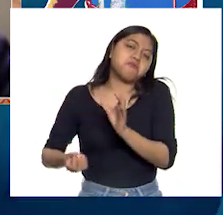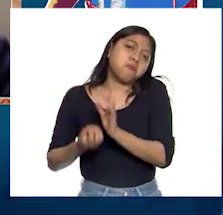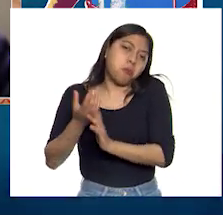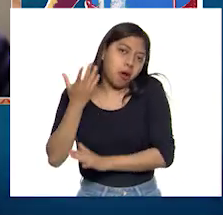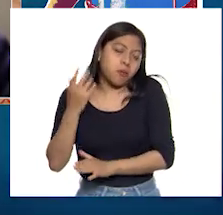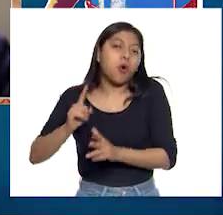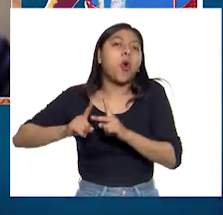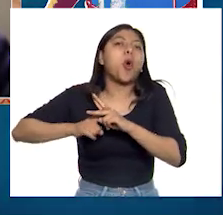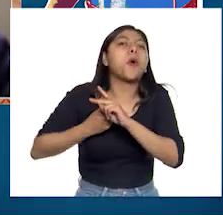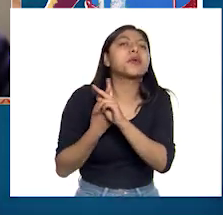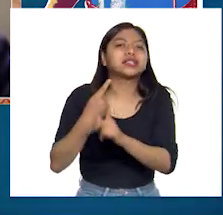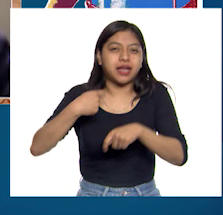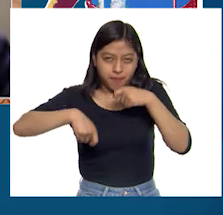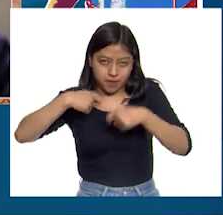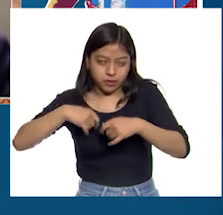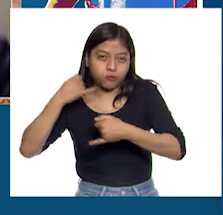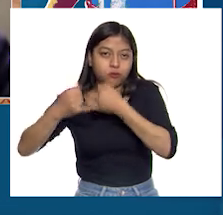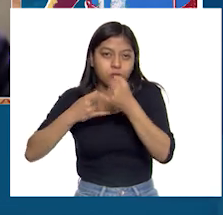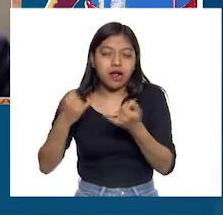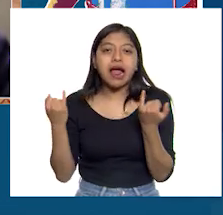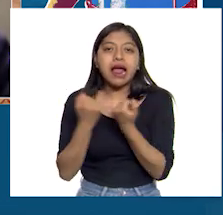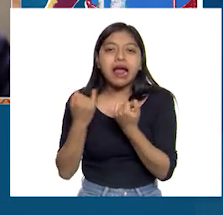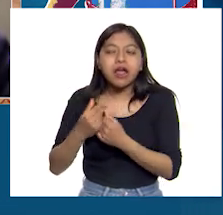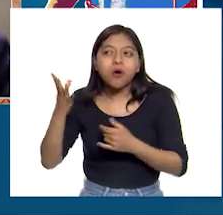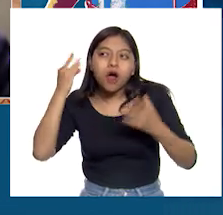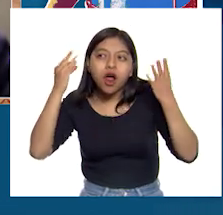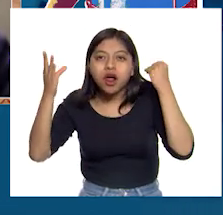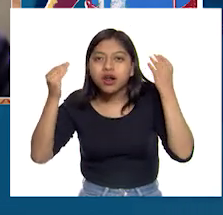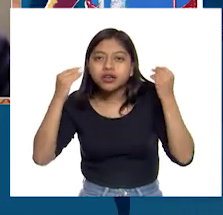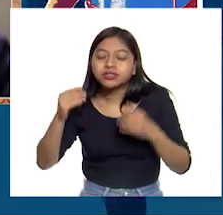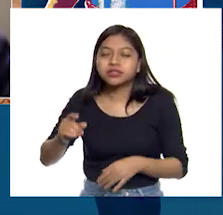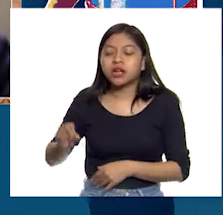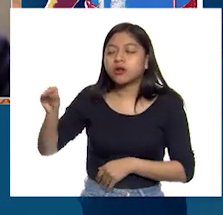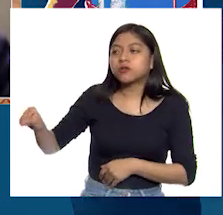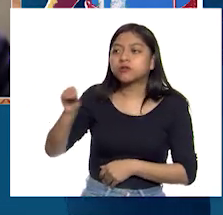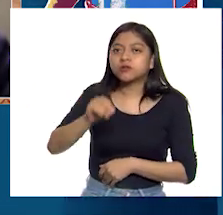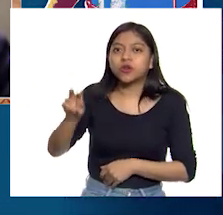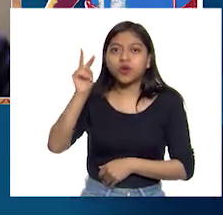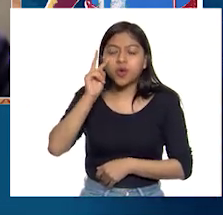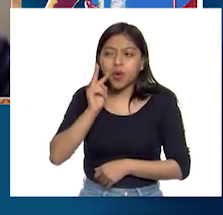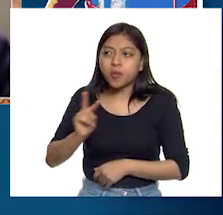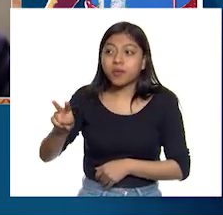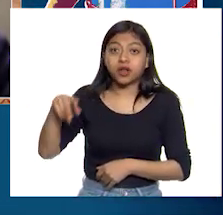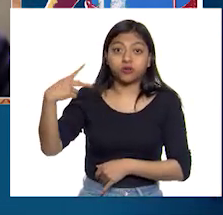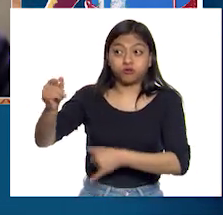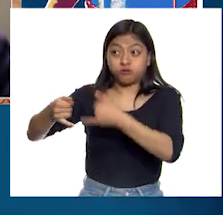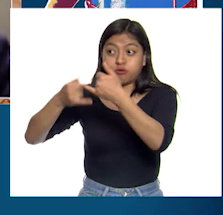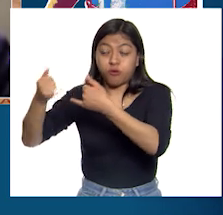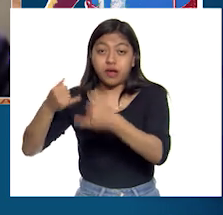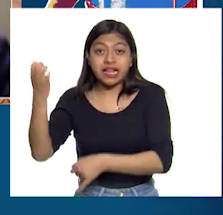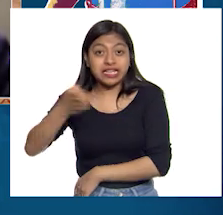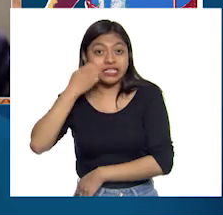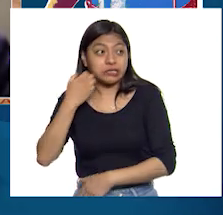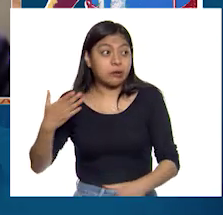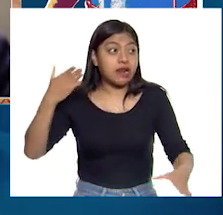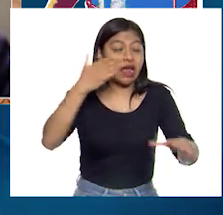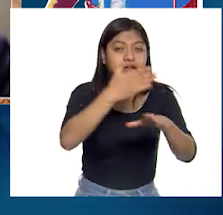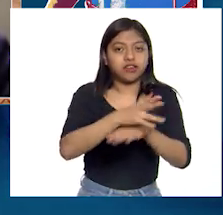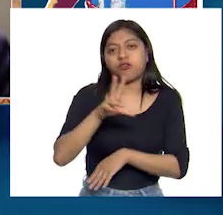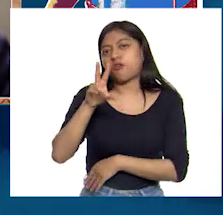tren eléctrico Lionel, radio portátil. No llevo nada de esto a la escuela porque nadie tiene juguetes así en México, dijo